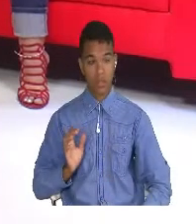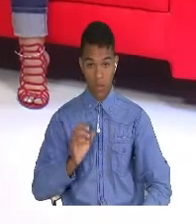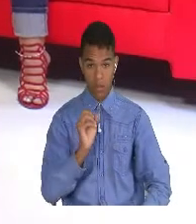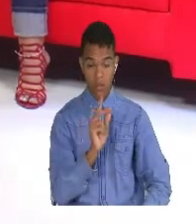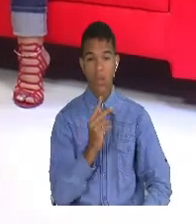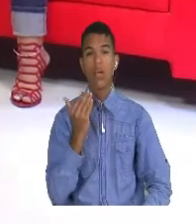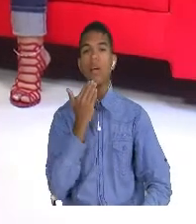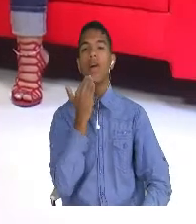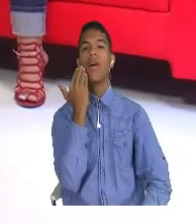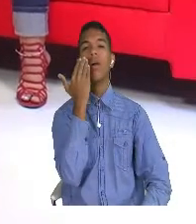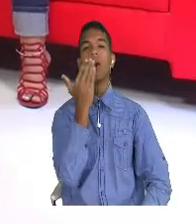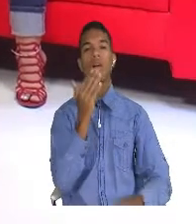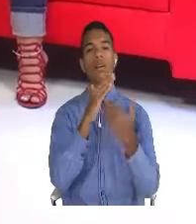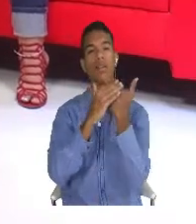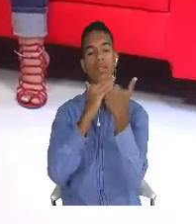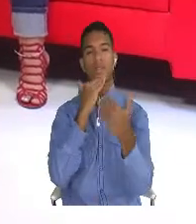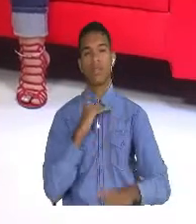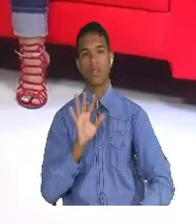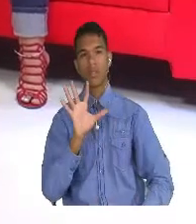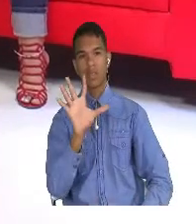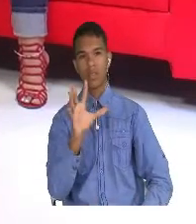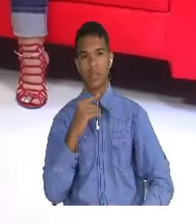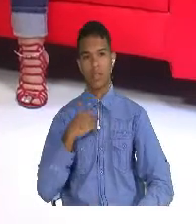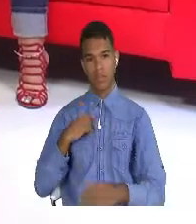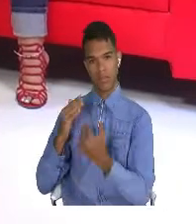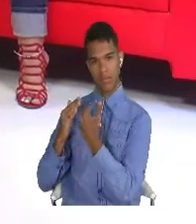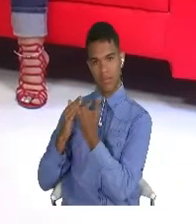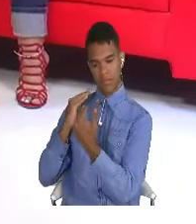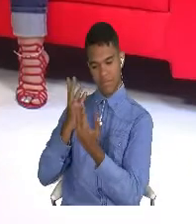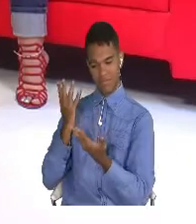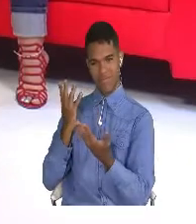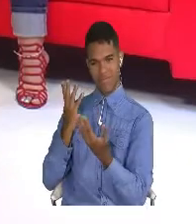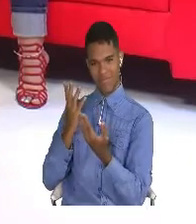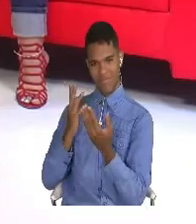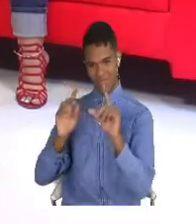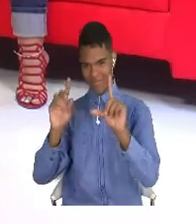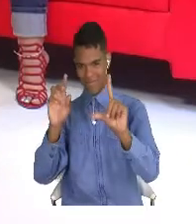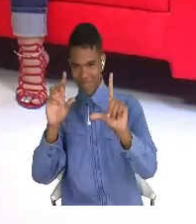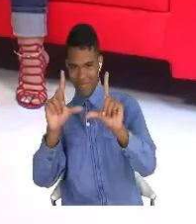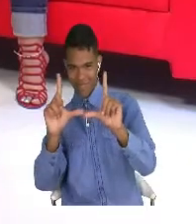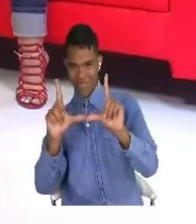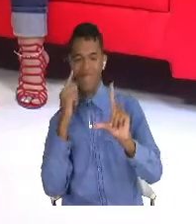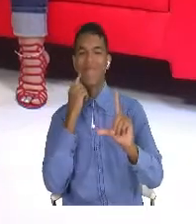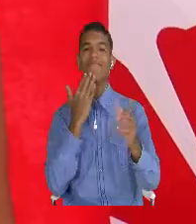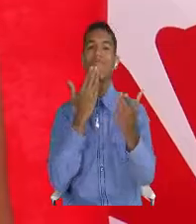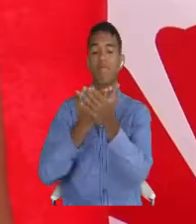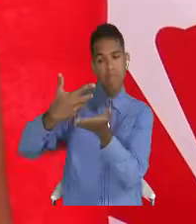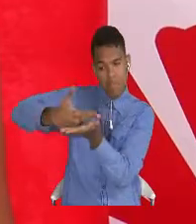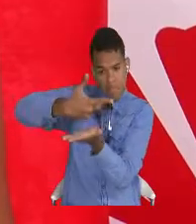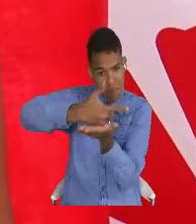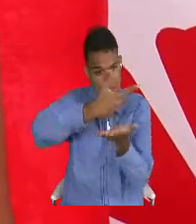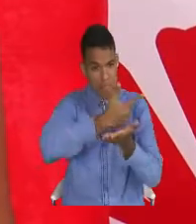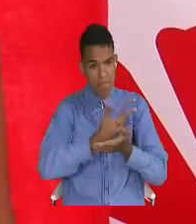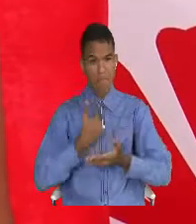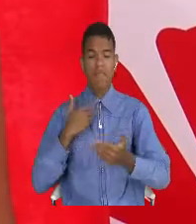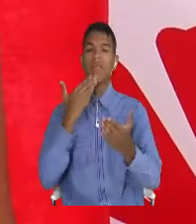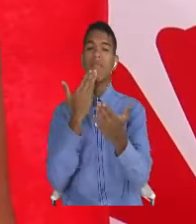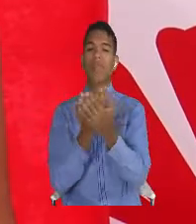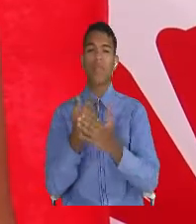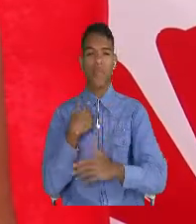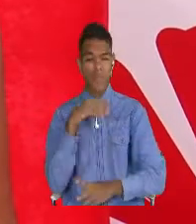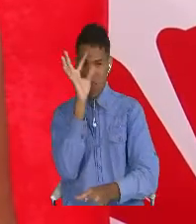acompañado. Muchas gracias por la invitación. Por habernos acompañado en nuestro programa de hoy, por nuestros tips, a nuestras profesionales también y sobre todo a ustedes por estar siempre aquí pegaditos